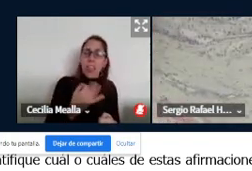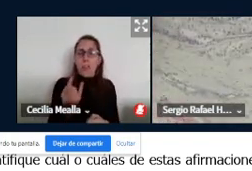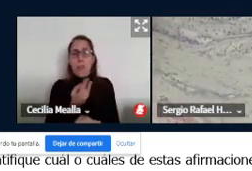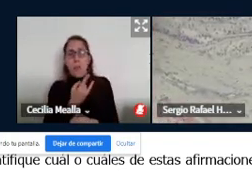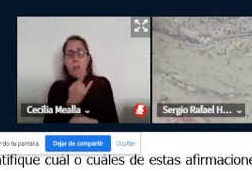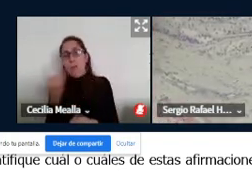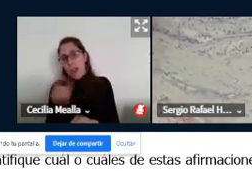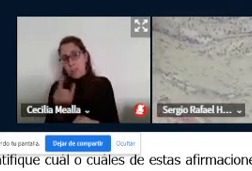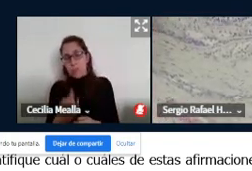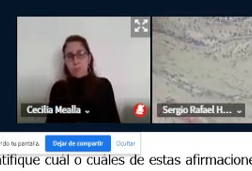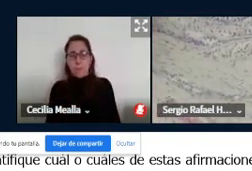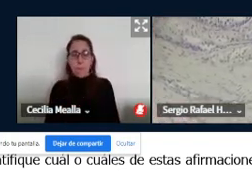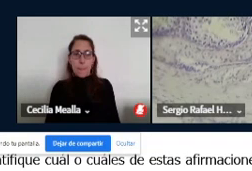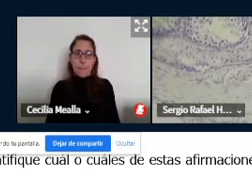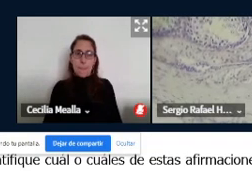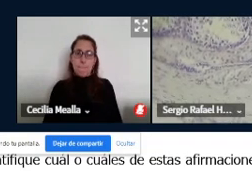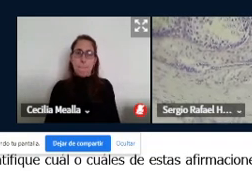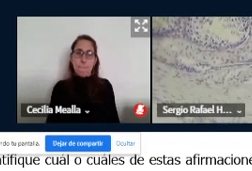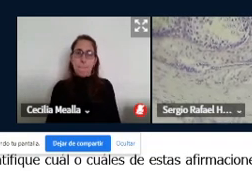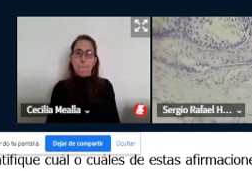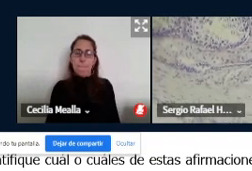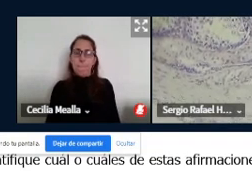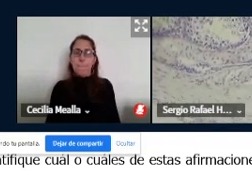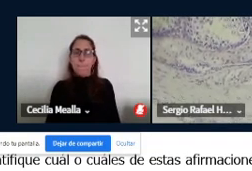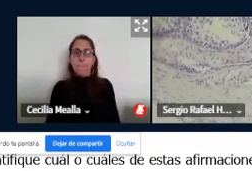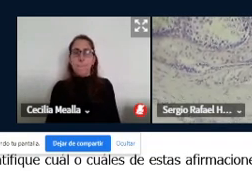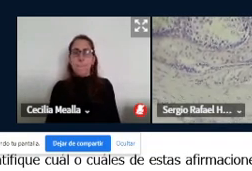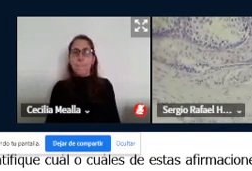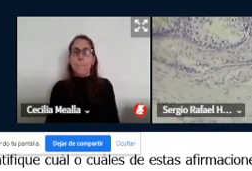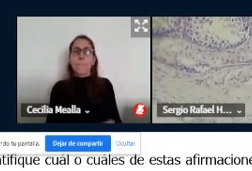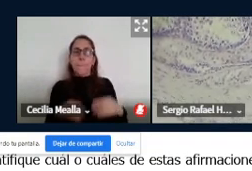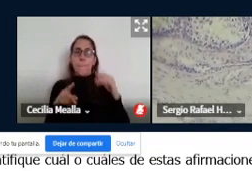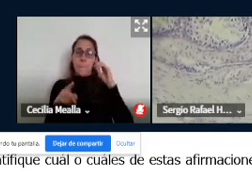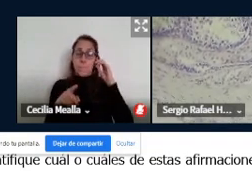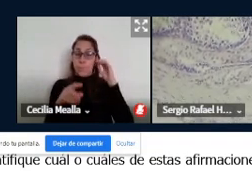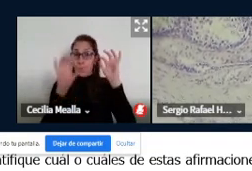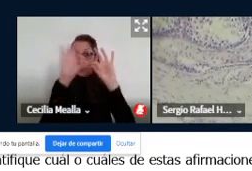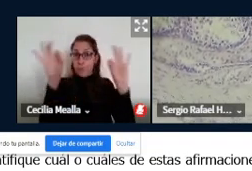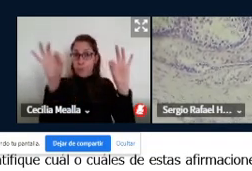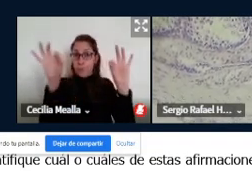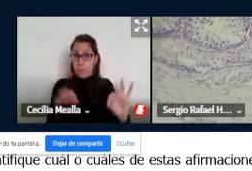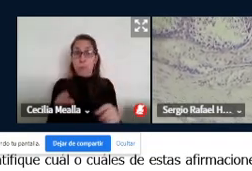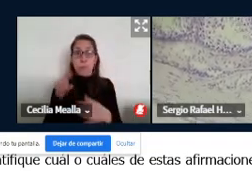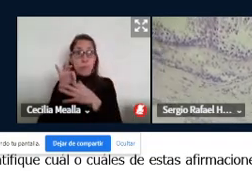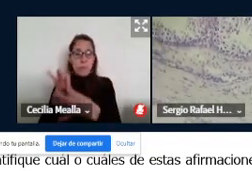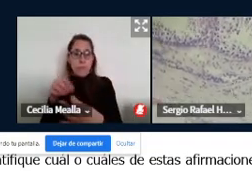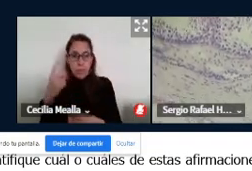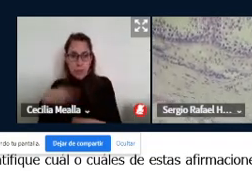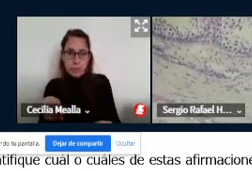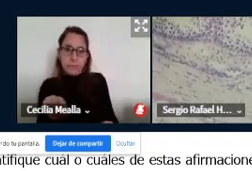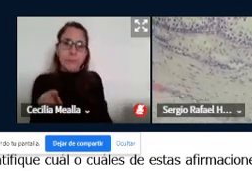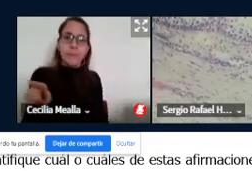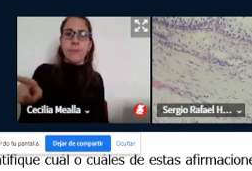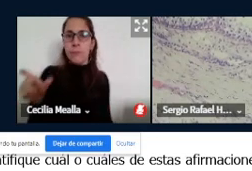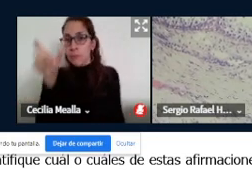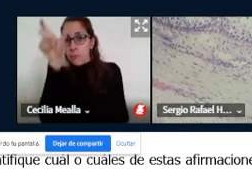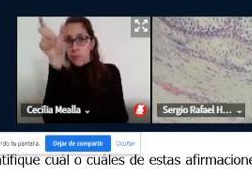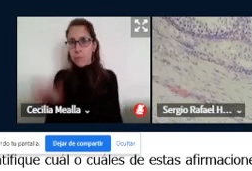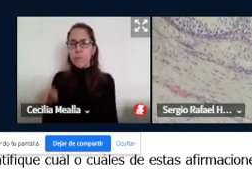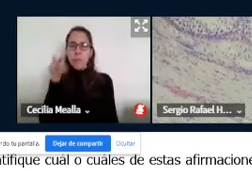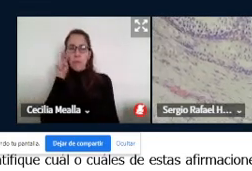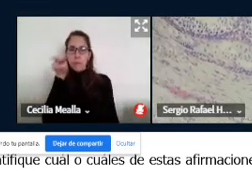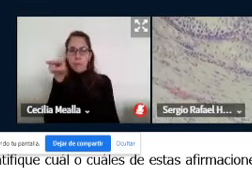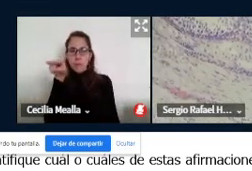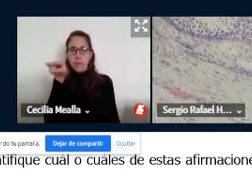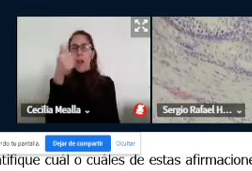verdadera y F si es falsa. ¿Cuál de estas afirmaciones pertenece a una arteria elástica? En la imagen se observa la pared de